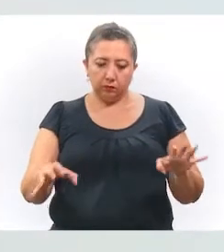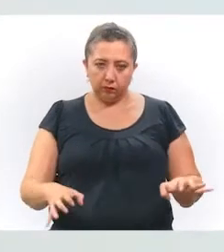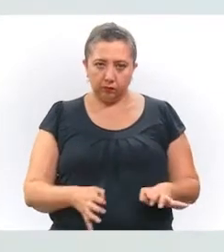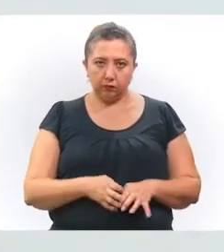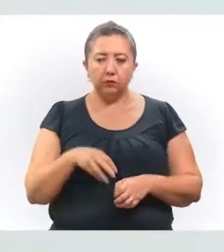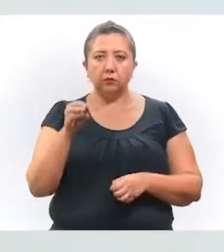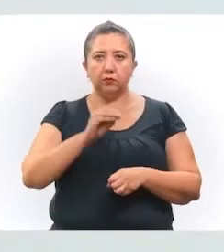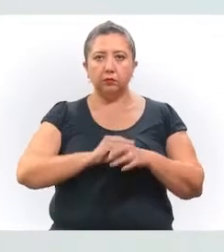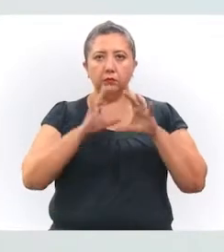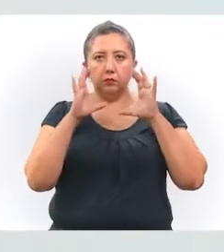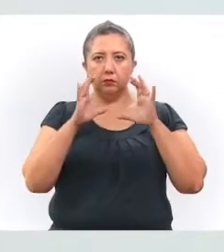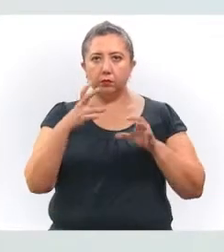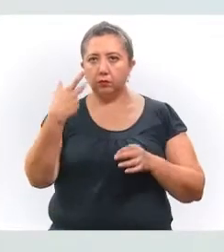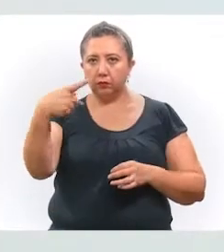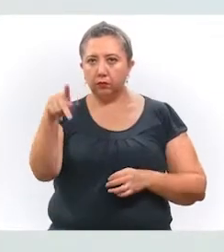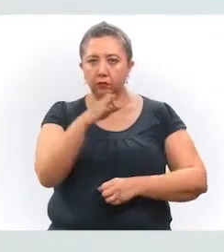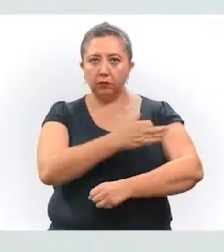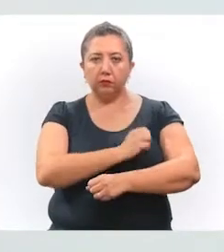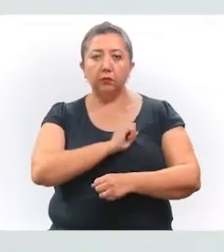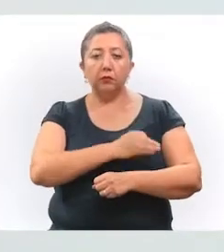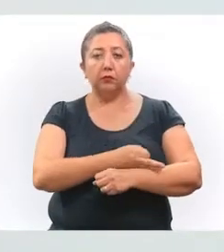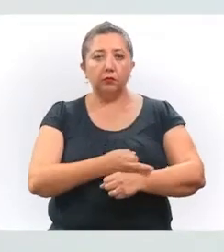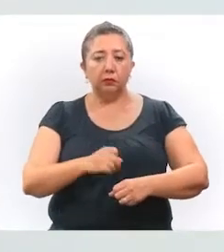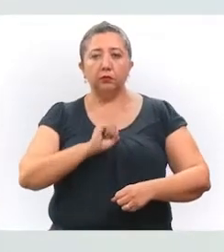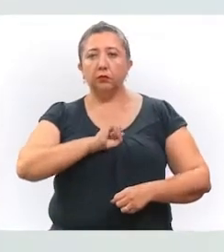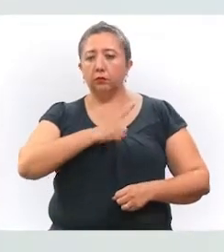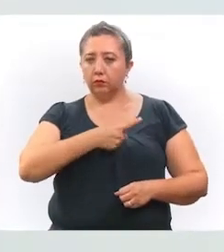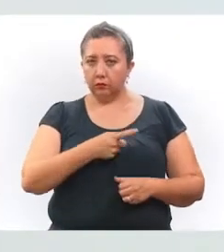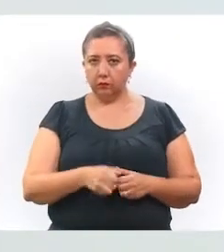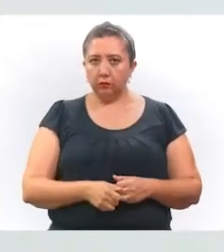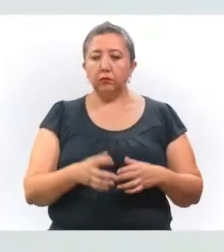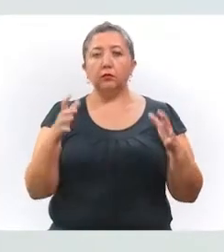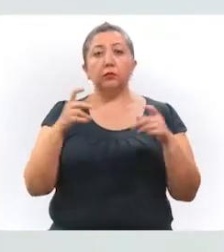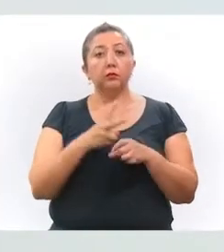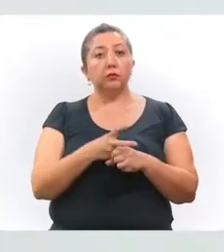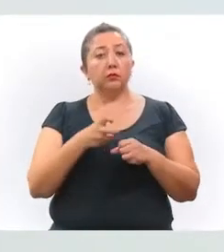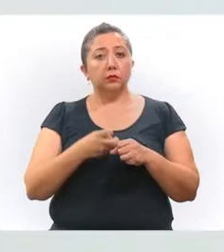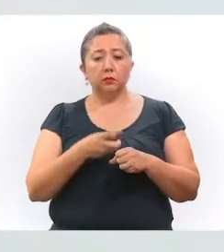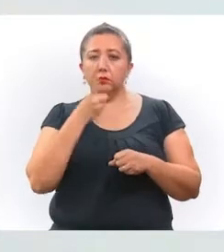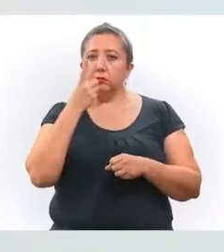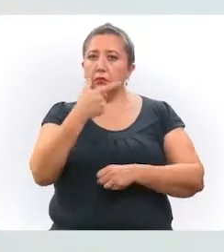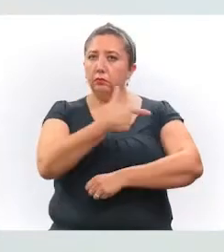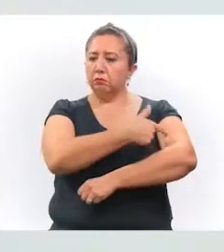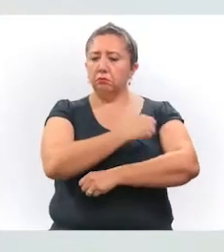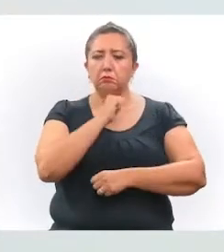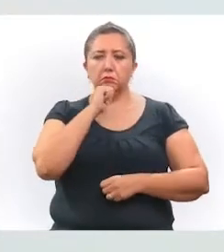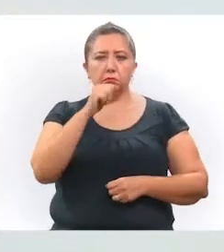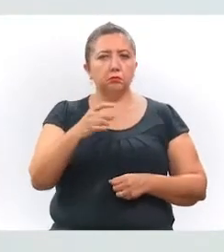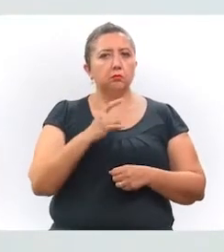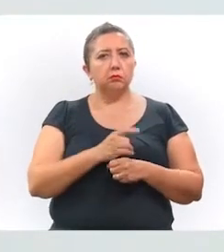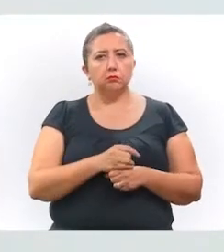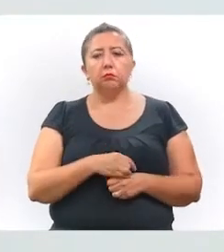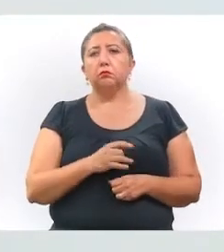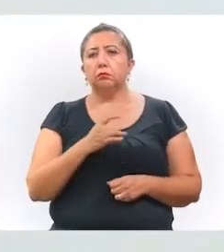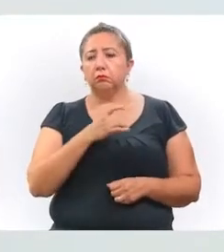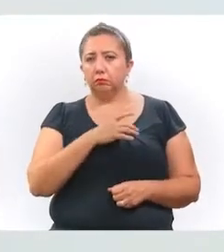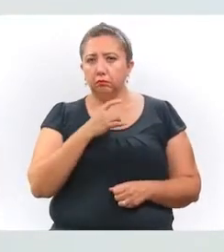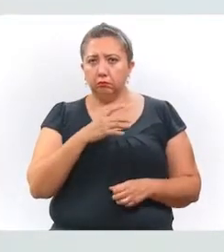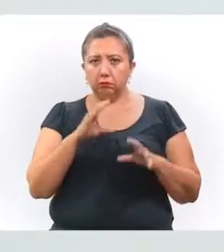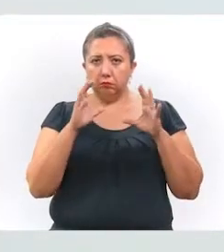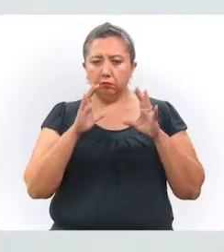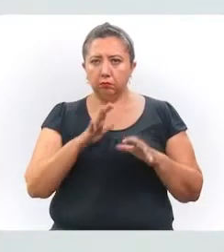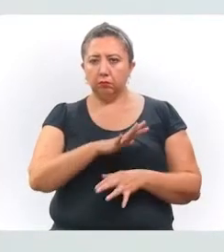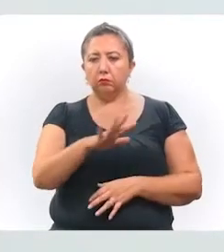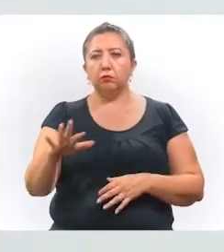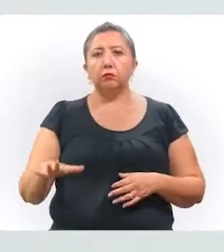y sumarse a la protección de su salud y de las demás personas. Los invitamos a vacunarse sin temor para proteger nuestra salud y la de